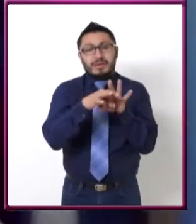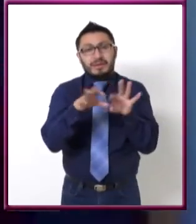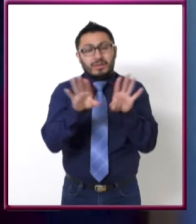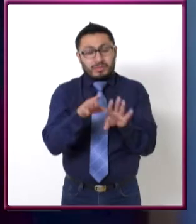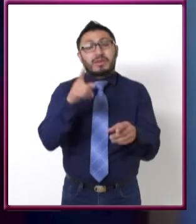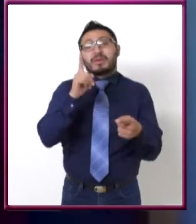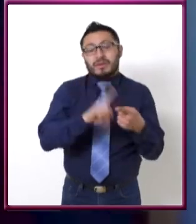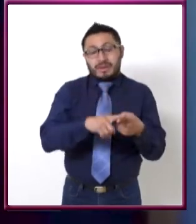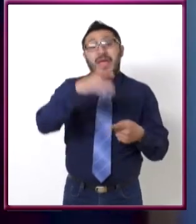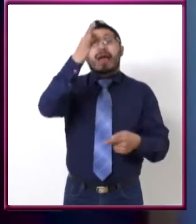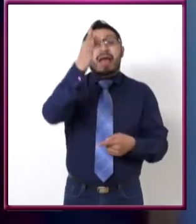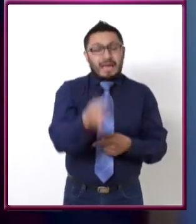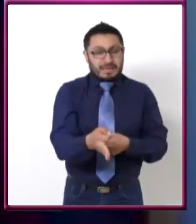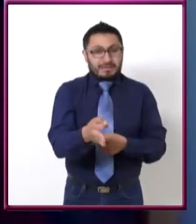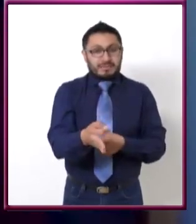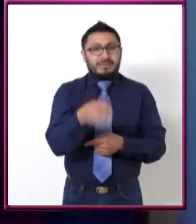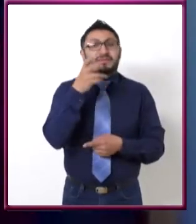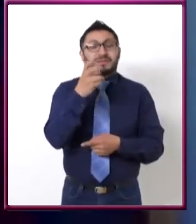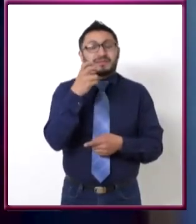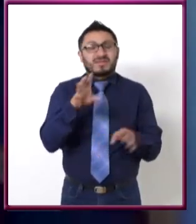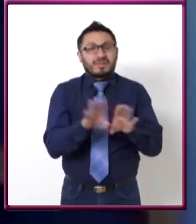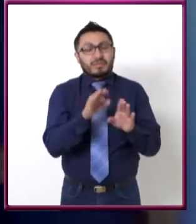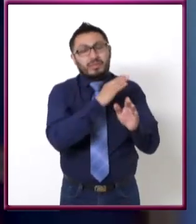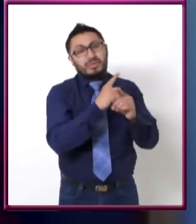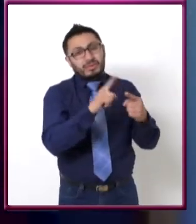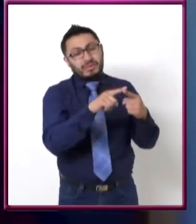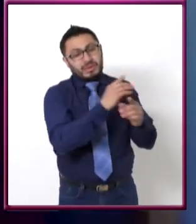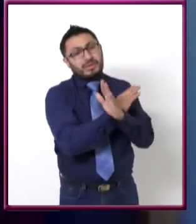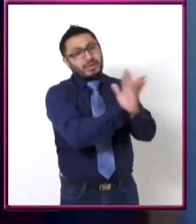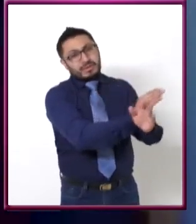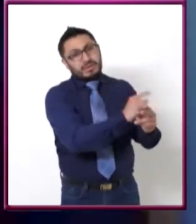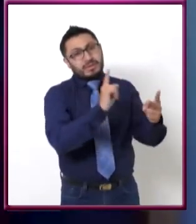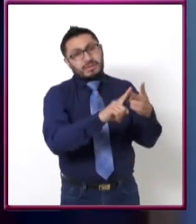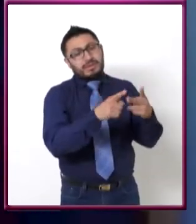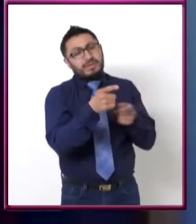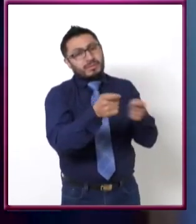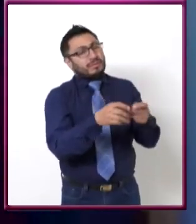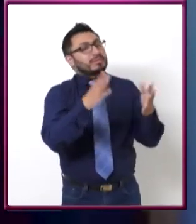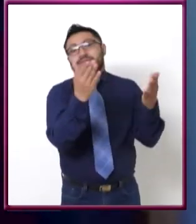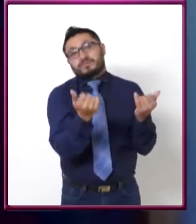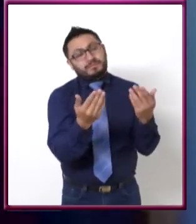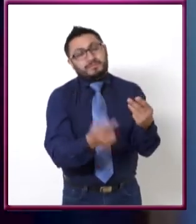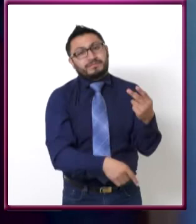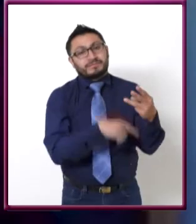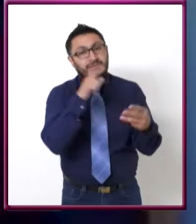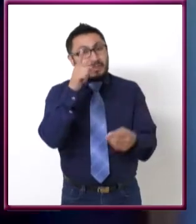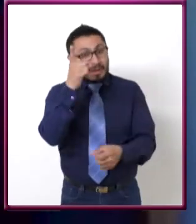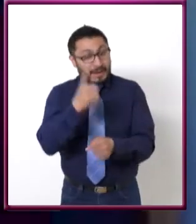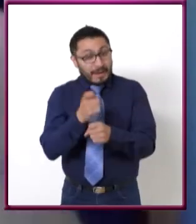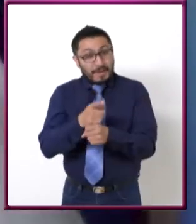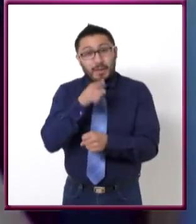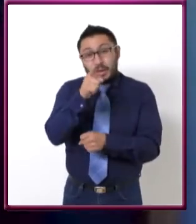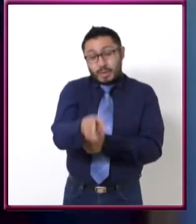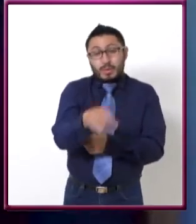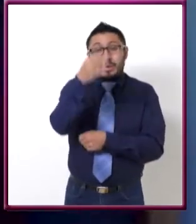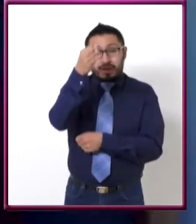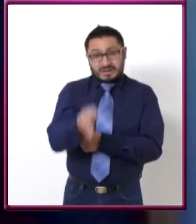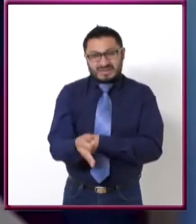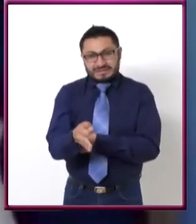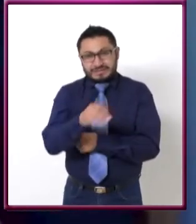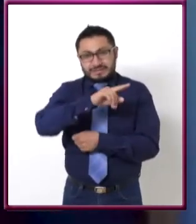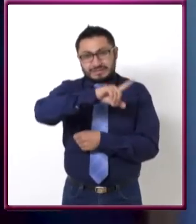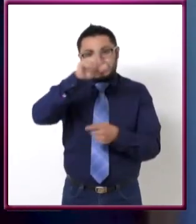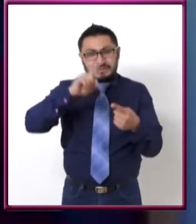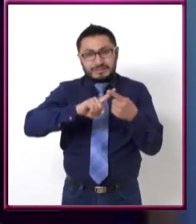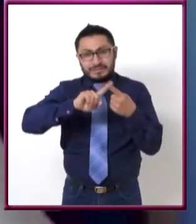con, primero, aceptarlas, ¿sí? Cosa que en la evitación y en el control no lo hay. Primero las acepto